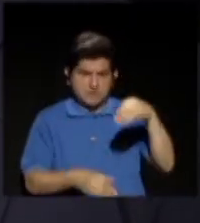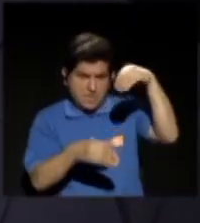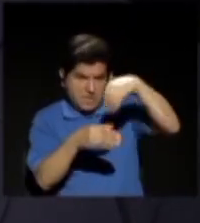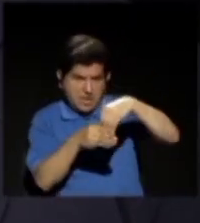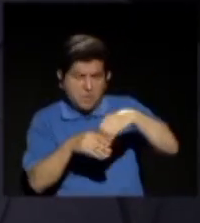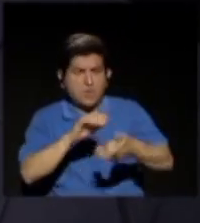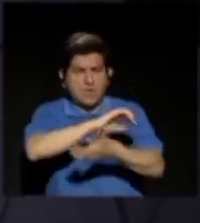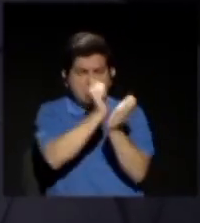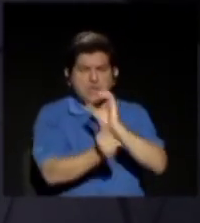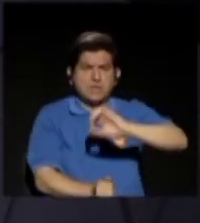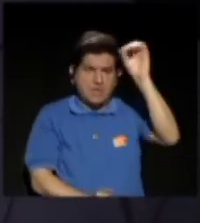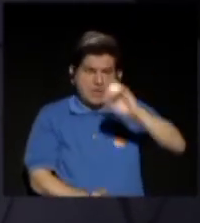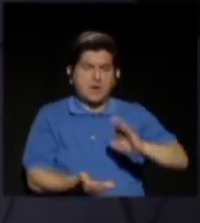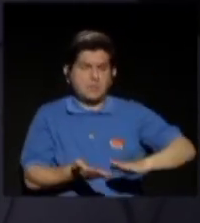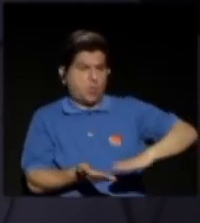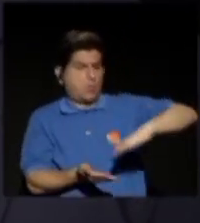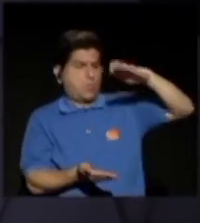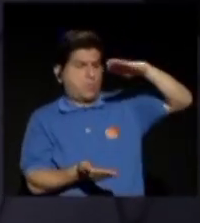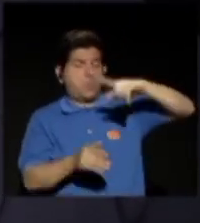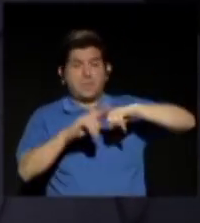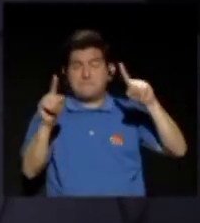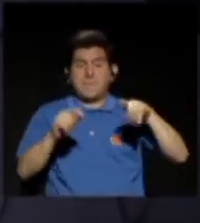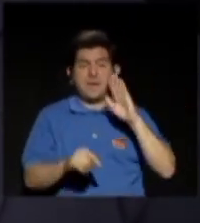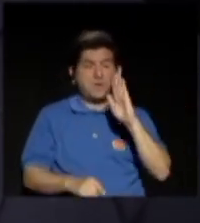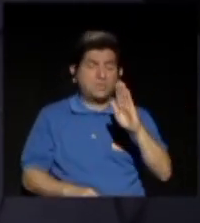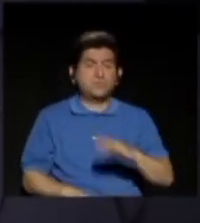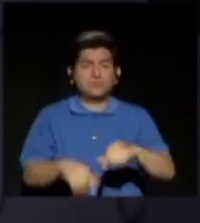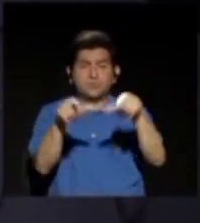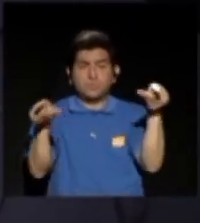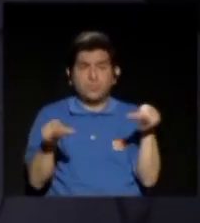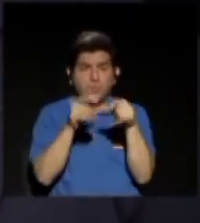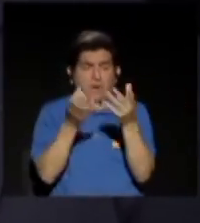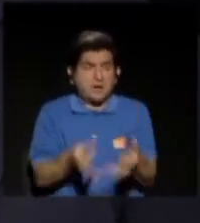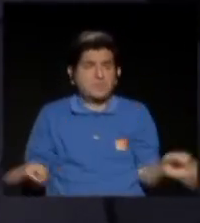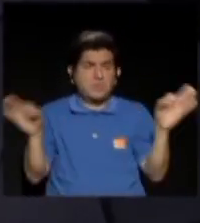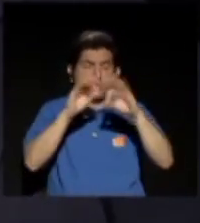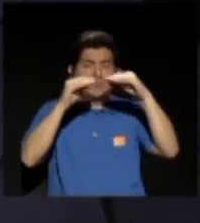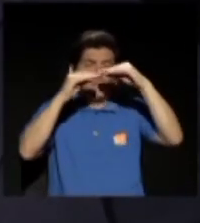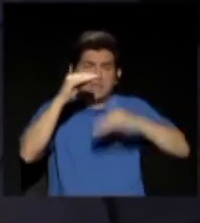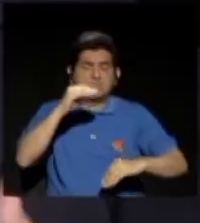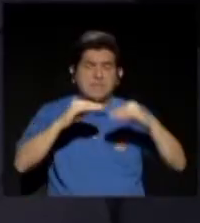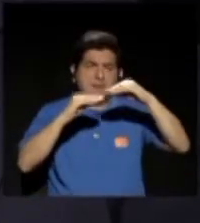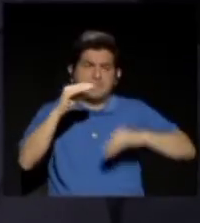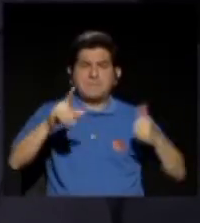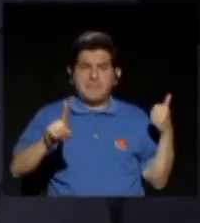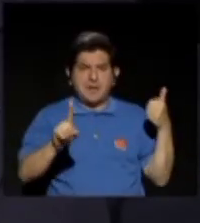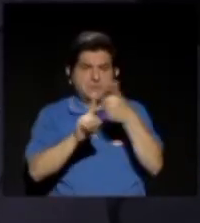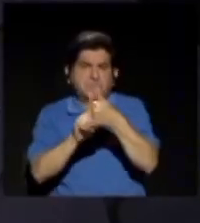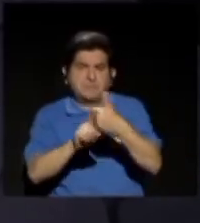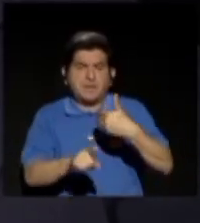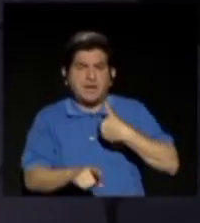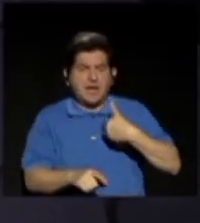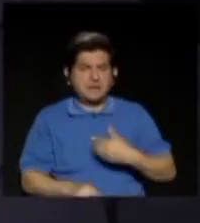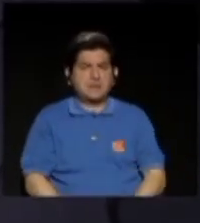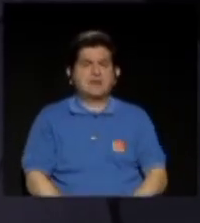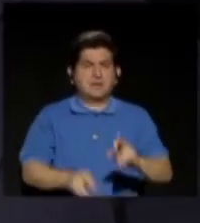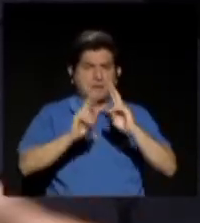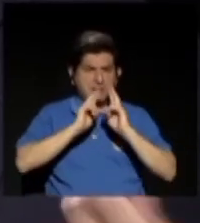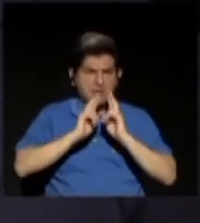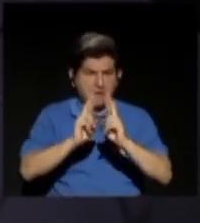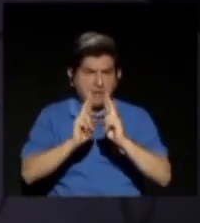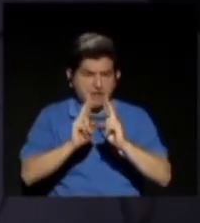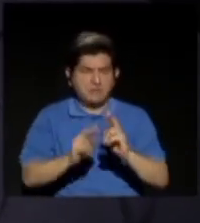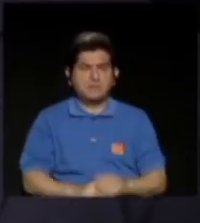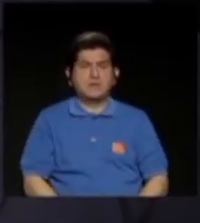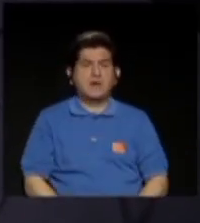cambio porcentual muy alto, pero si tiene una ponderación pequeña, va a tener menor impacto a la hora de obtener el resultado agregado